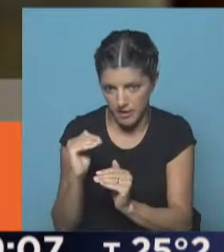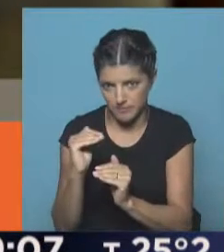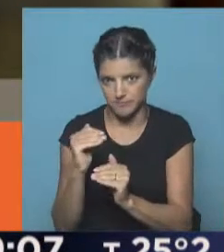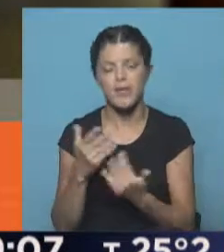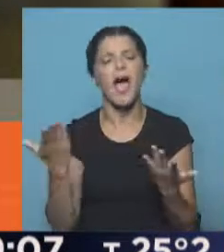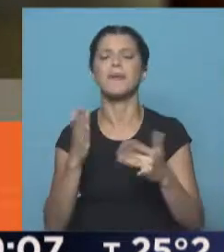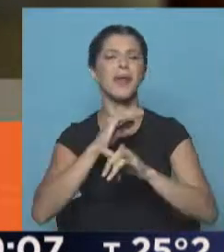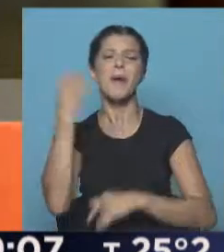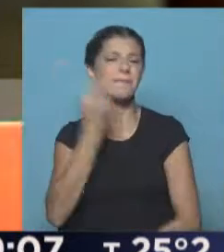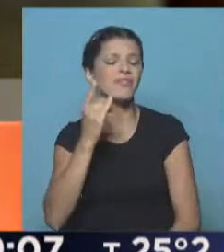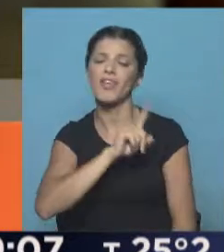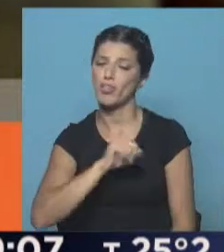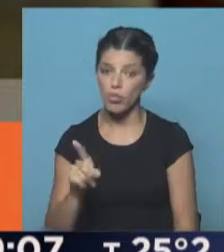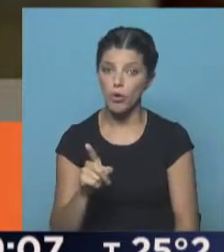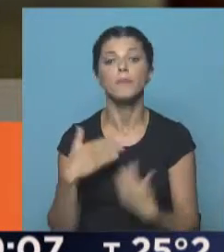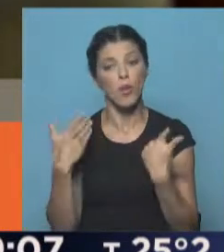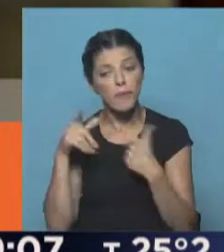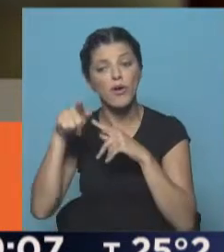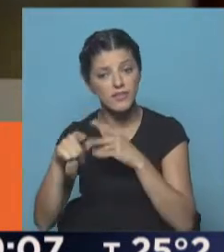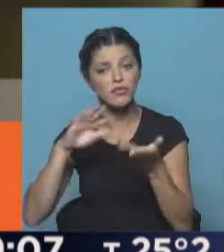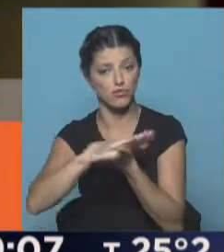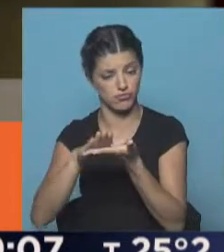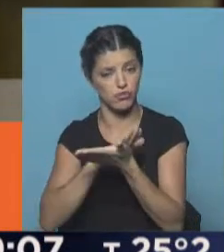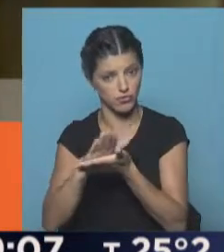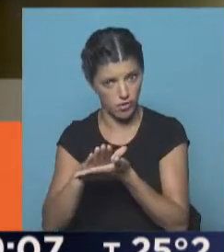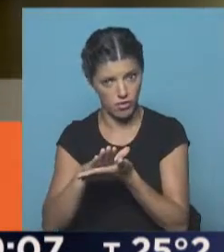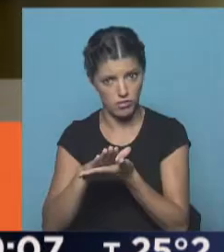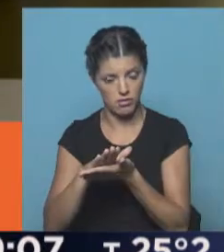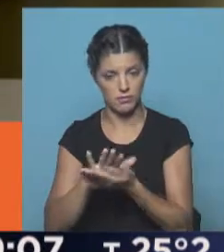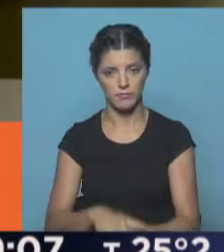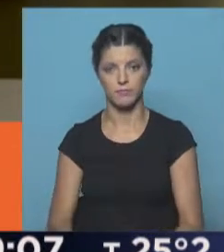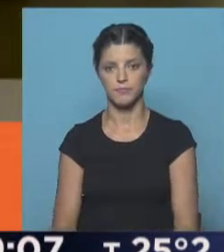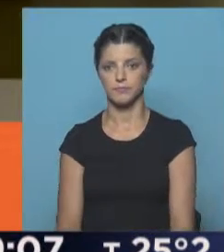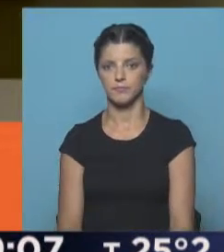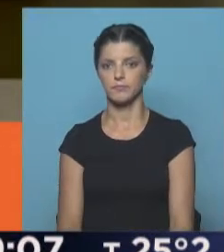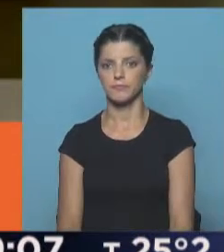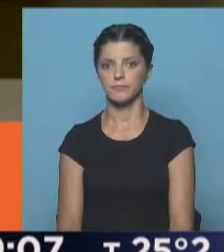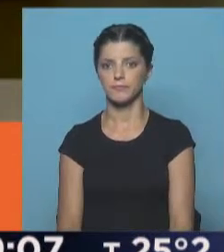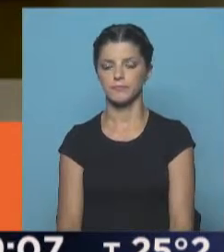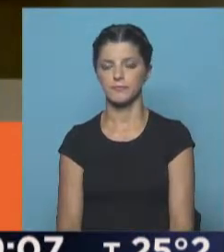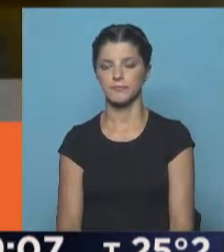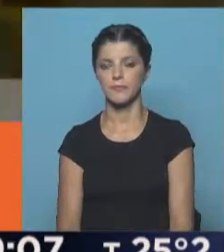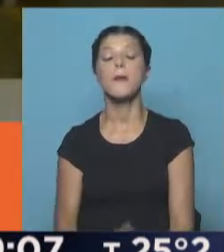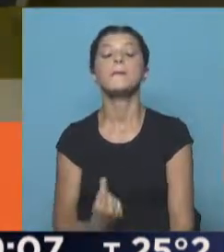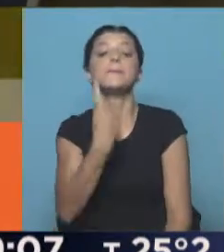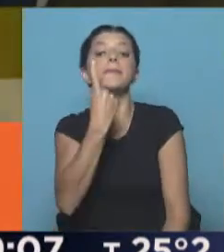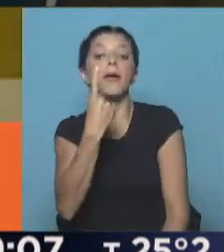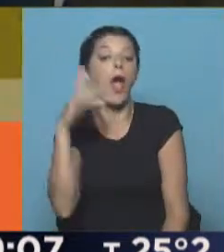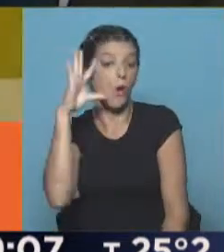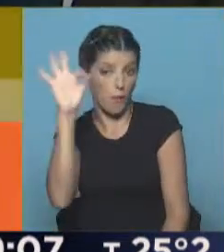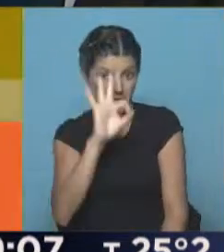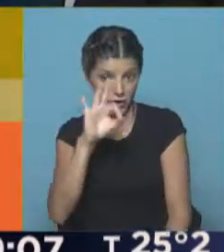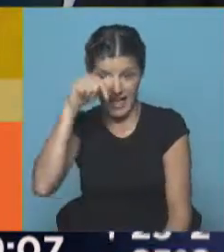a la gente porque creo que se puede salir de esa dificultad. Creo que la primera conclusión es que terminemos bien el